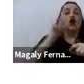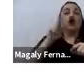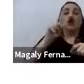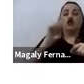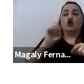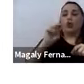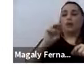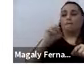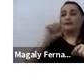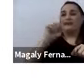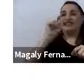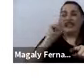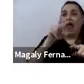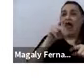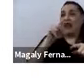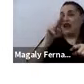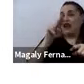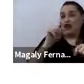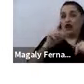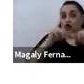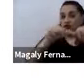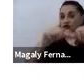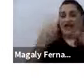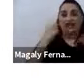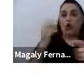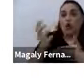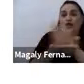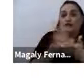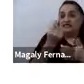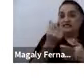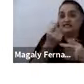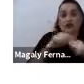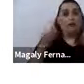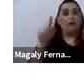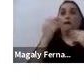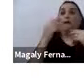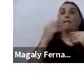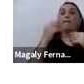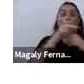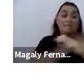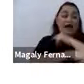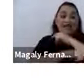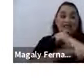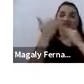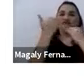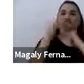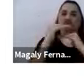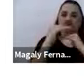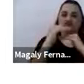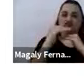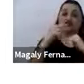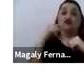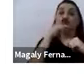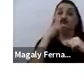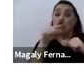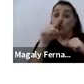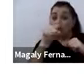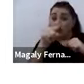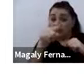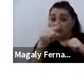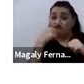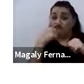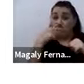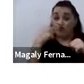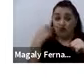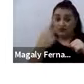poder adquisitivo. Pero desde aquí los países se estancan. Y además hay uno de ellos, que es este rojo, que si